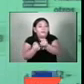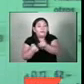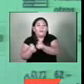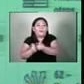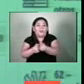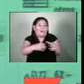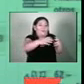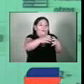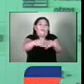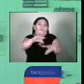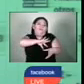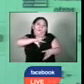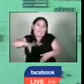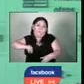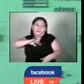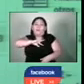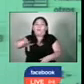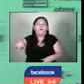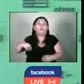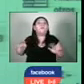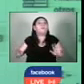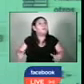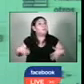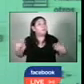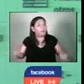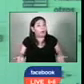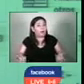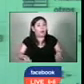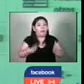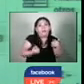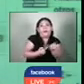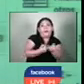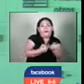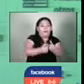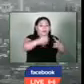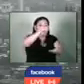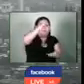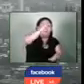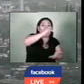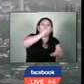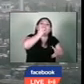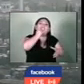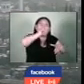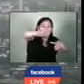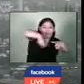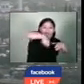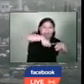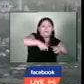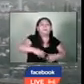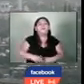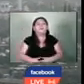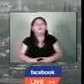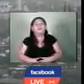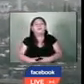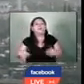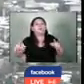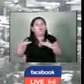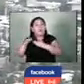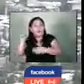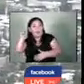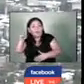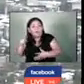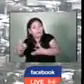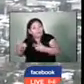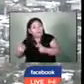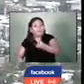salvadoreños por medio del subsidio del GLP. Otro de los rubros que pretende potenciar esta rama